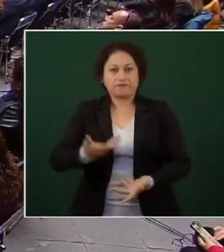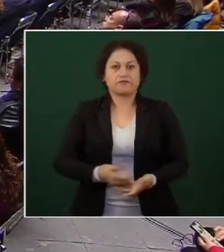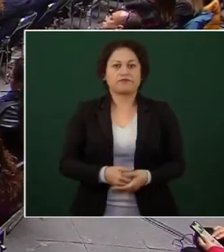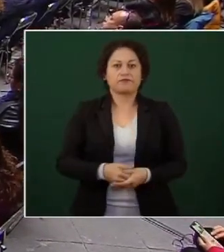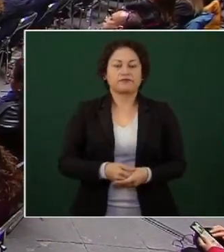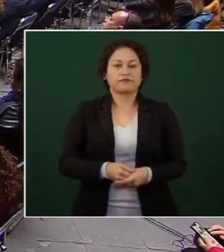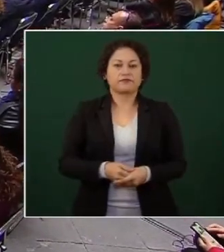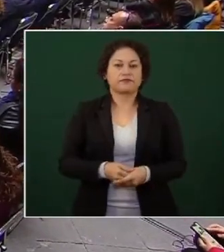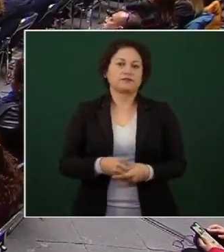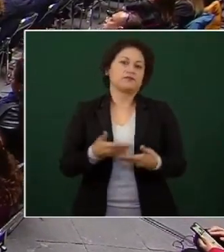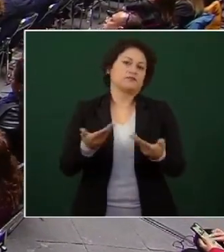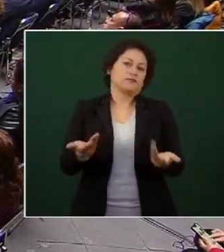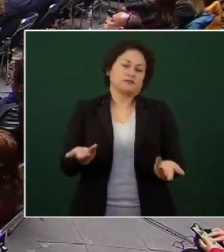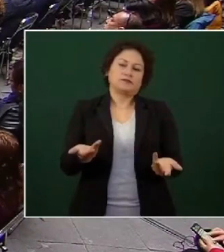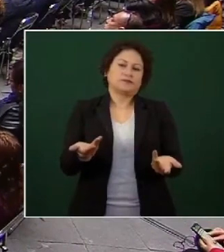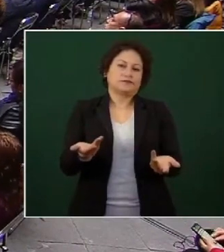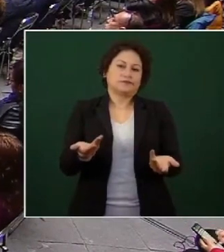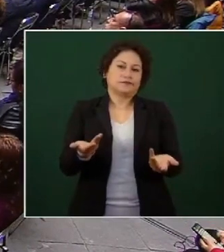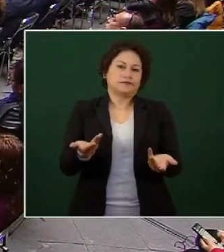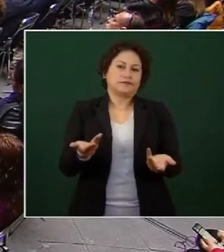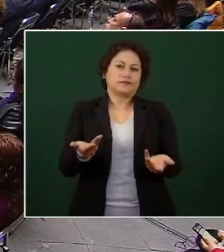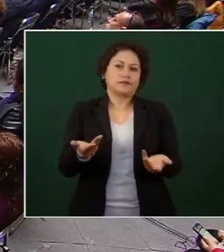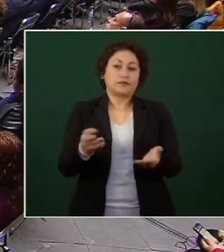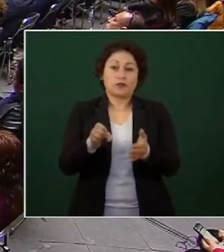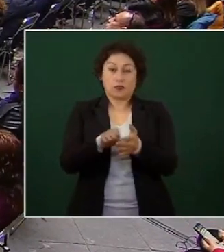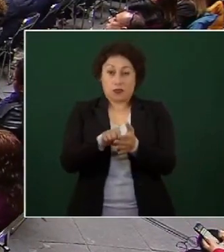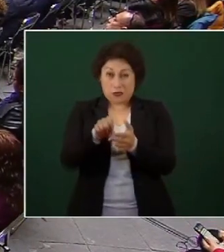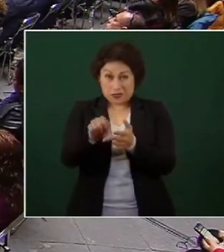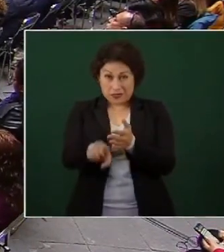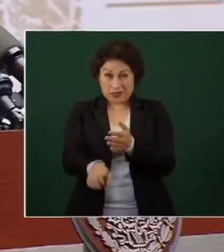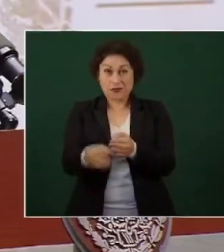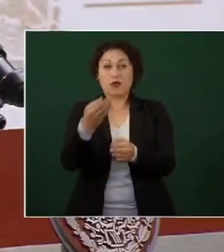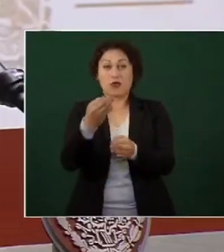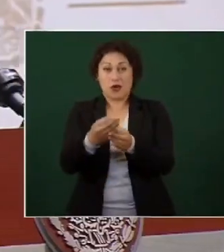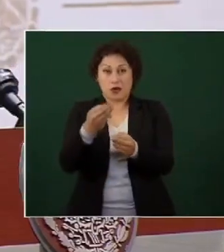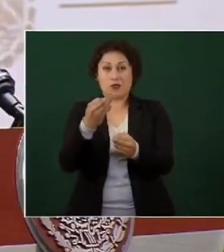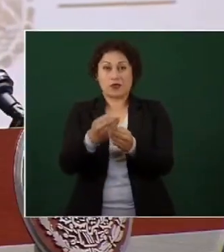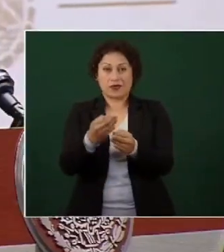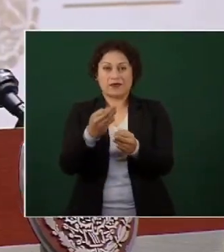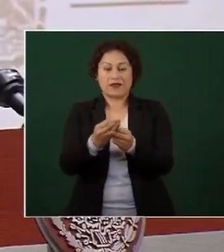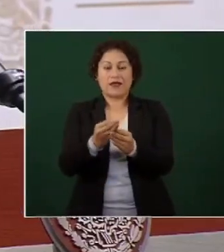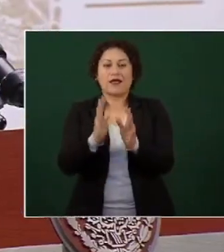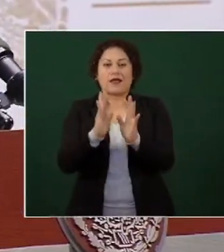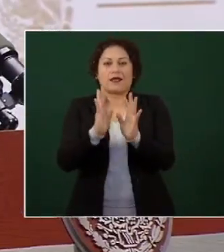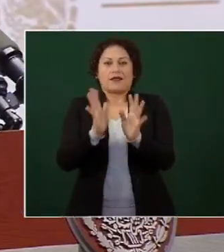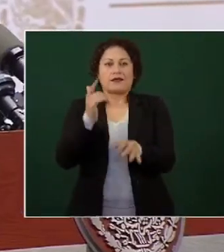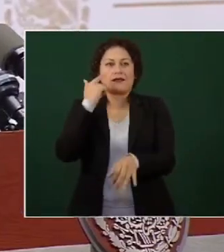a pesar de que estamos hablando de más de la mitad de la propiedad